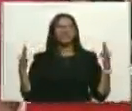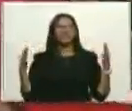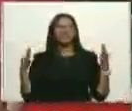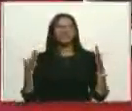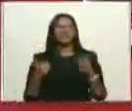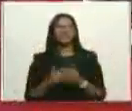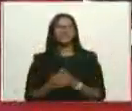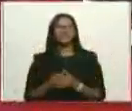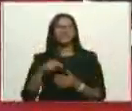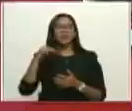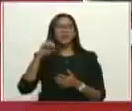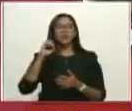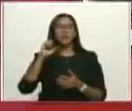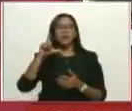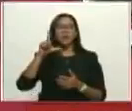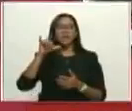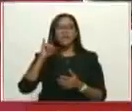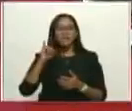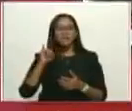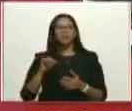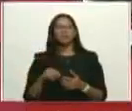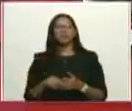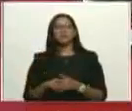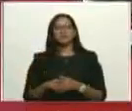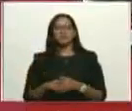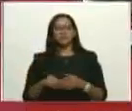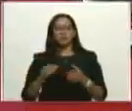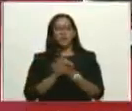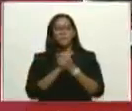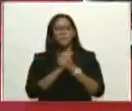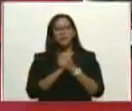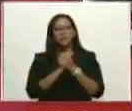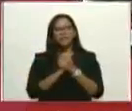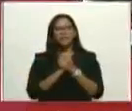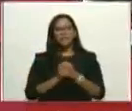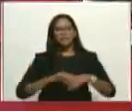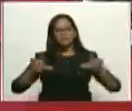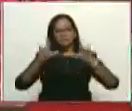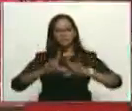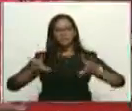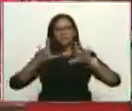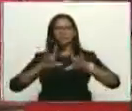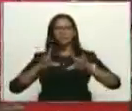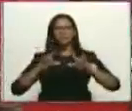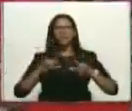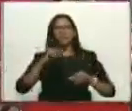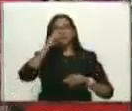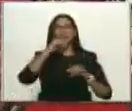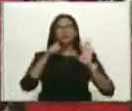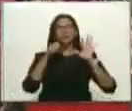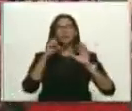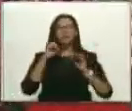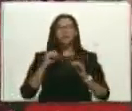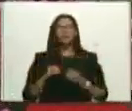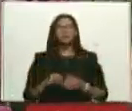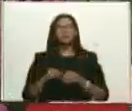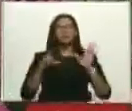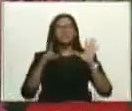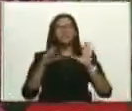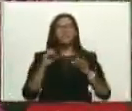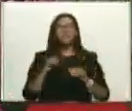Noelí Pocaterra, querida compañera. Combatientes desde los años 60, por allá